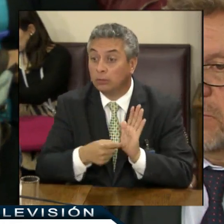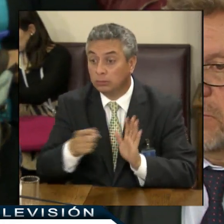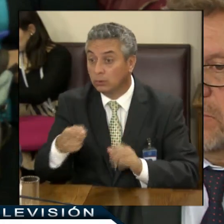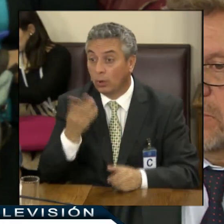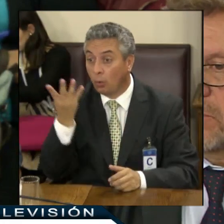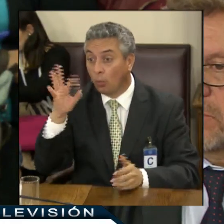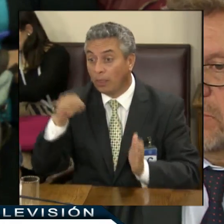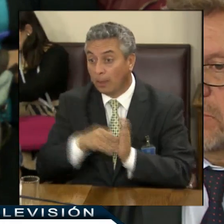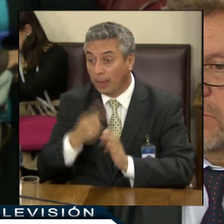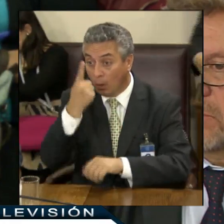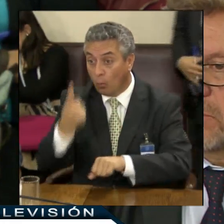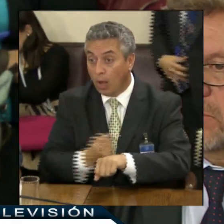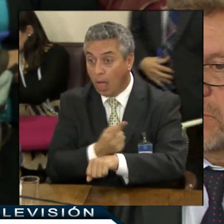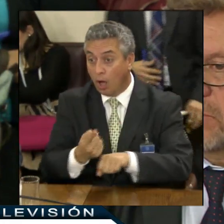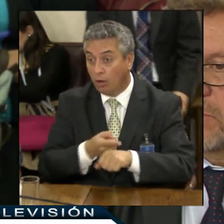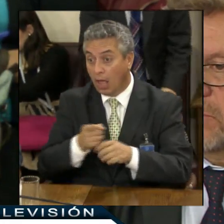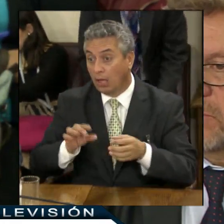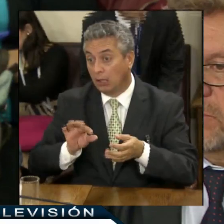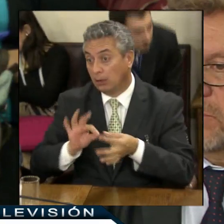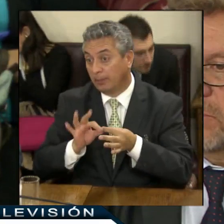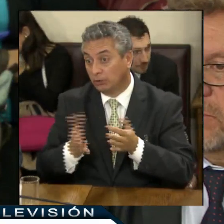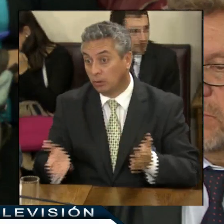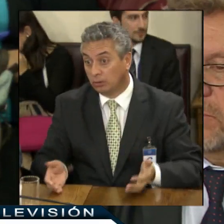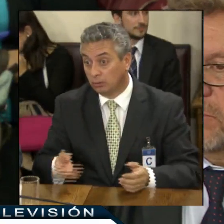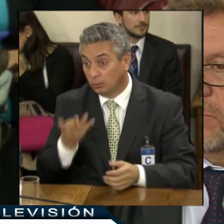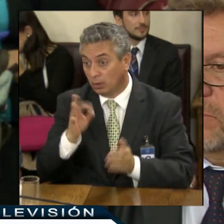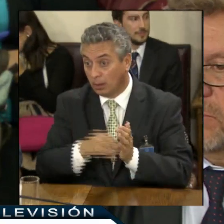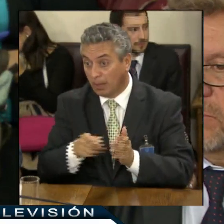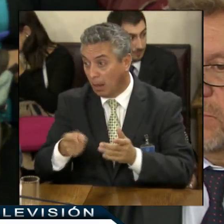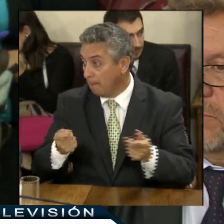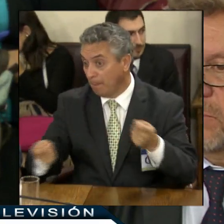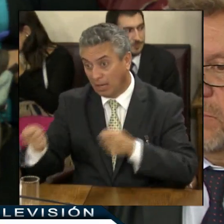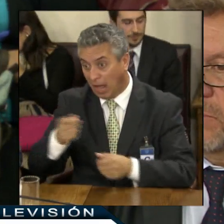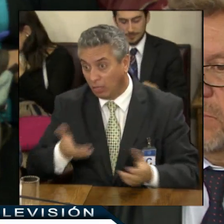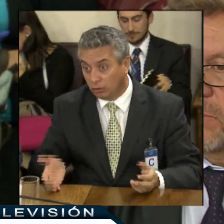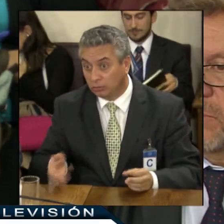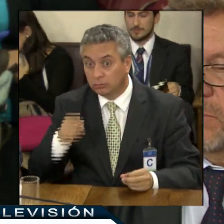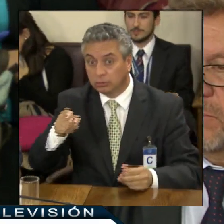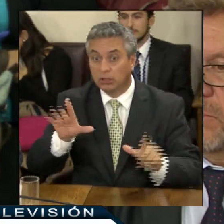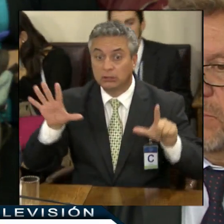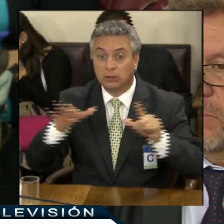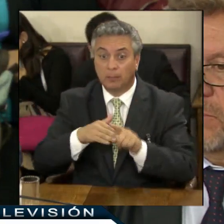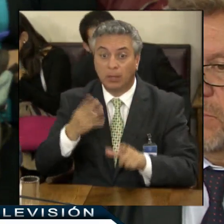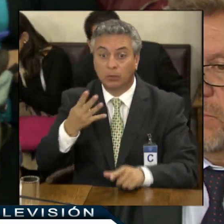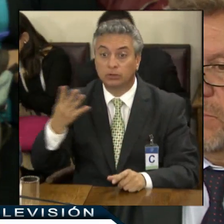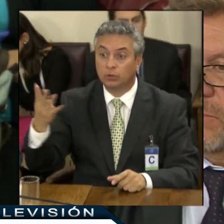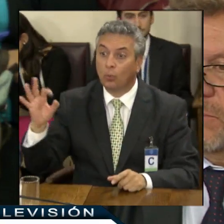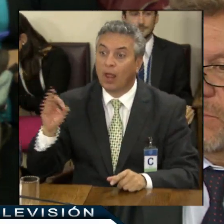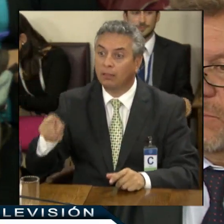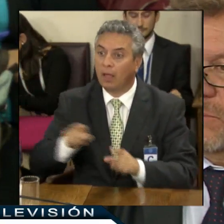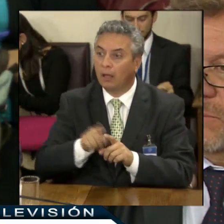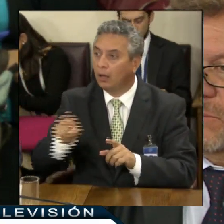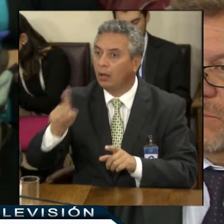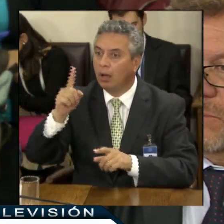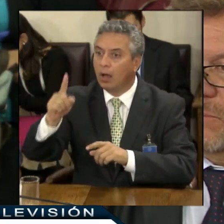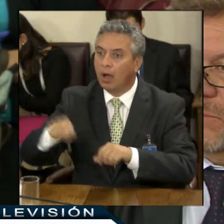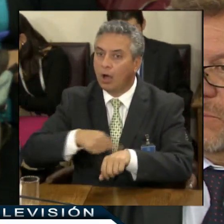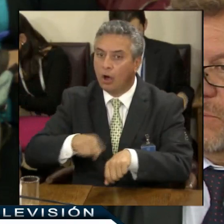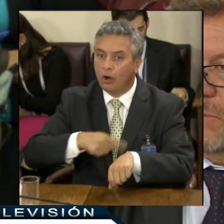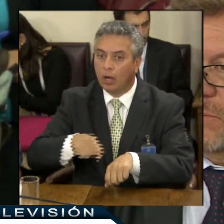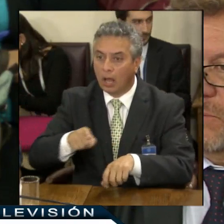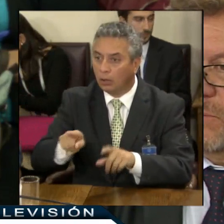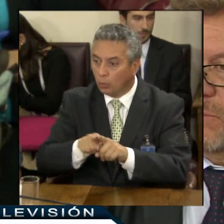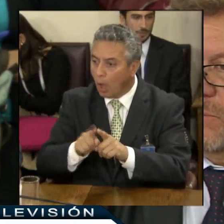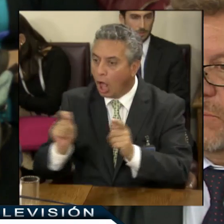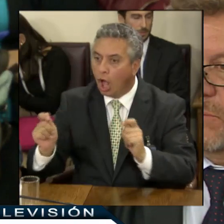40,000 pes más menos una hora de interpretación En lengua de seña es el valor de de Mercado actualmente por 7440 horas de cada concesionaria al año incluido